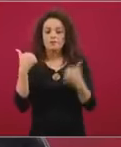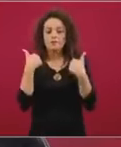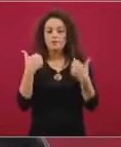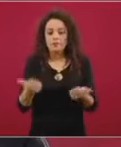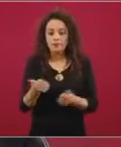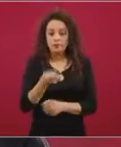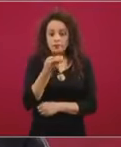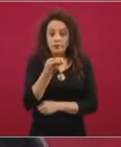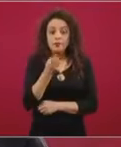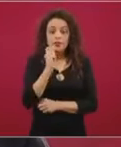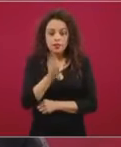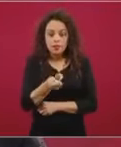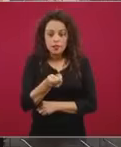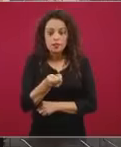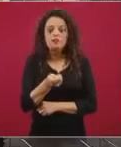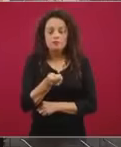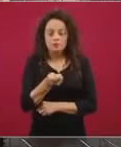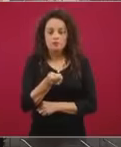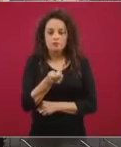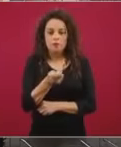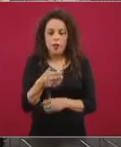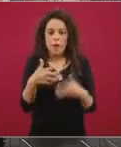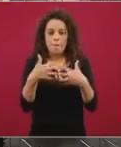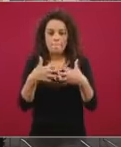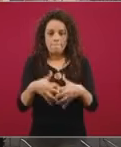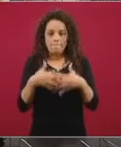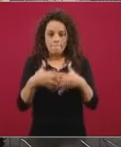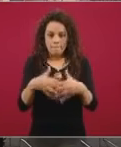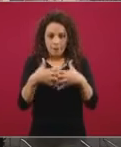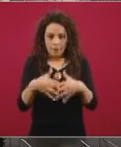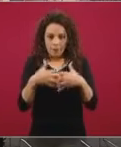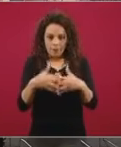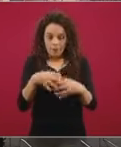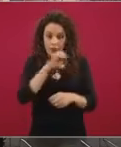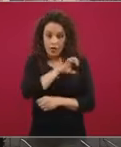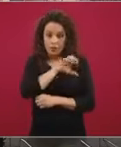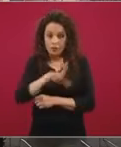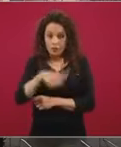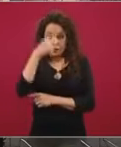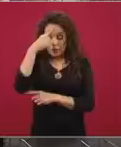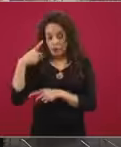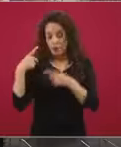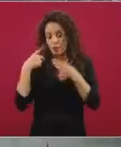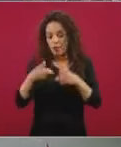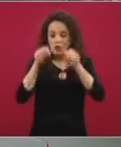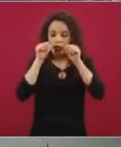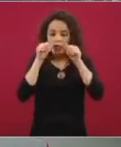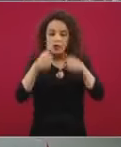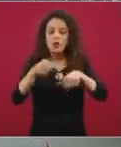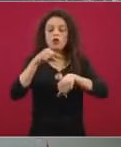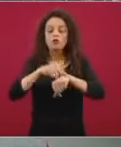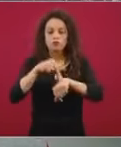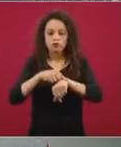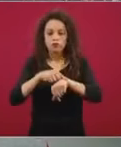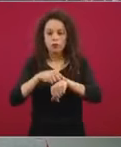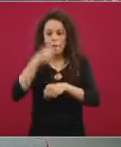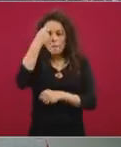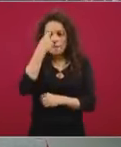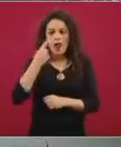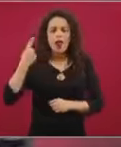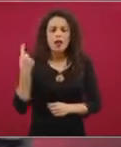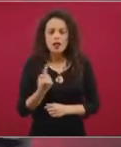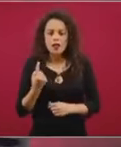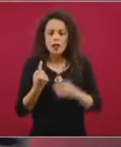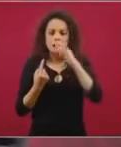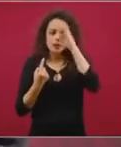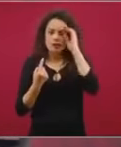ventilador mecánico es un aparato especializado de atención médica que consiste básicamente